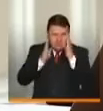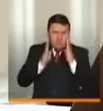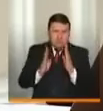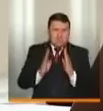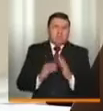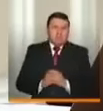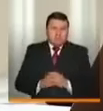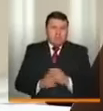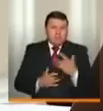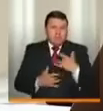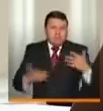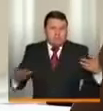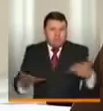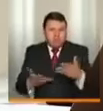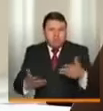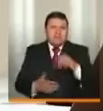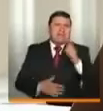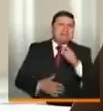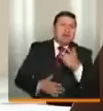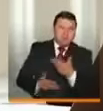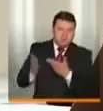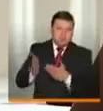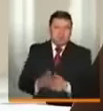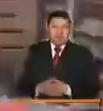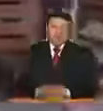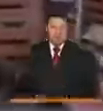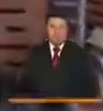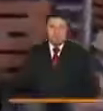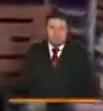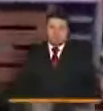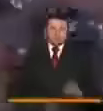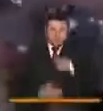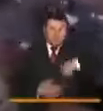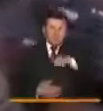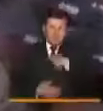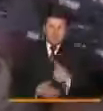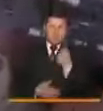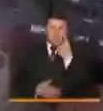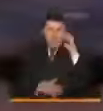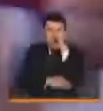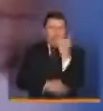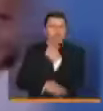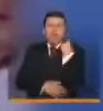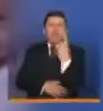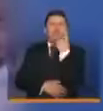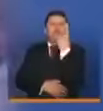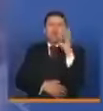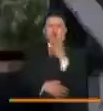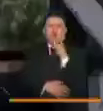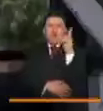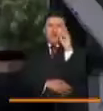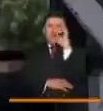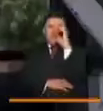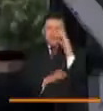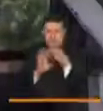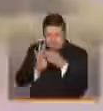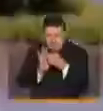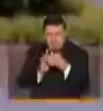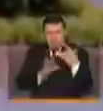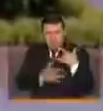de manera solidaria a quien más lo necesita. Somos una sola Colombia, unida,